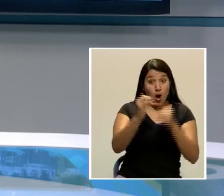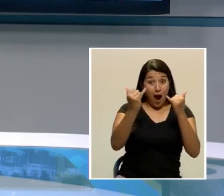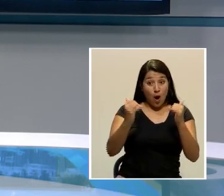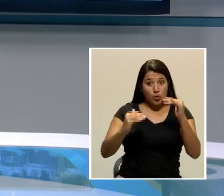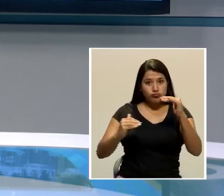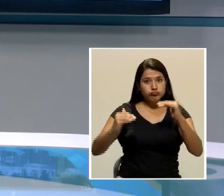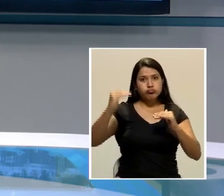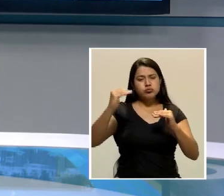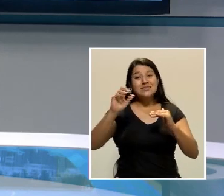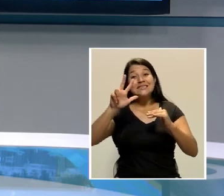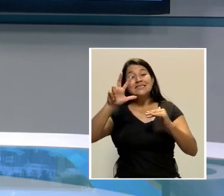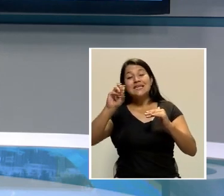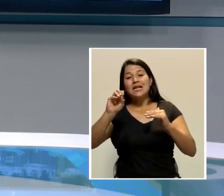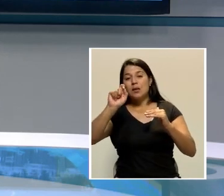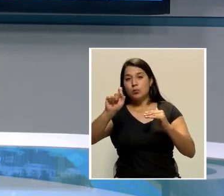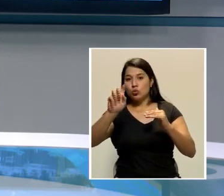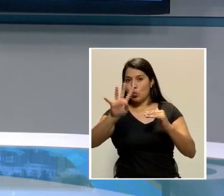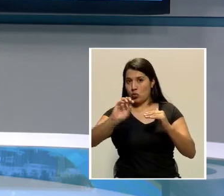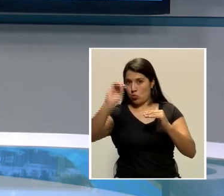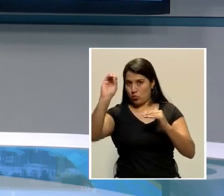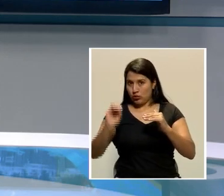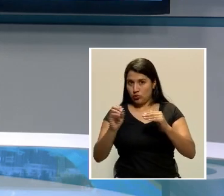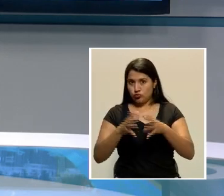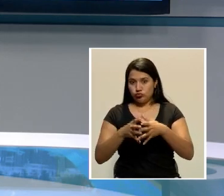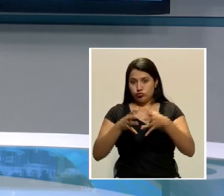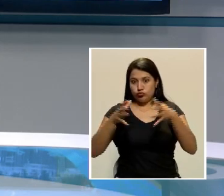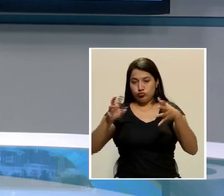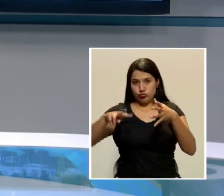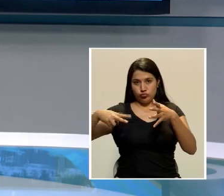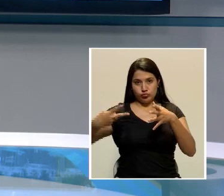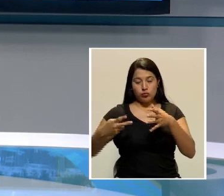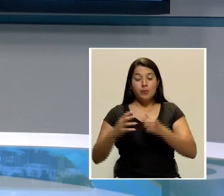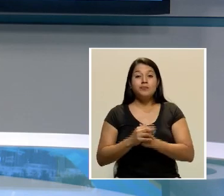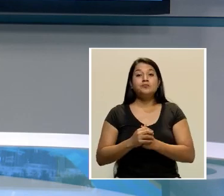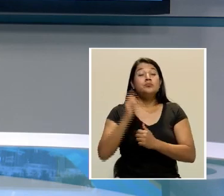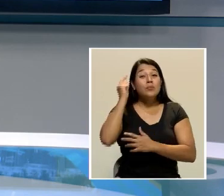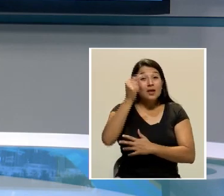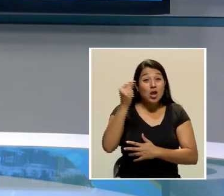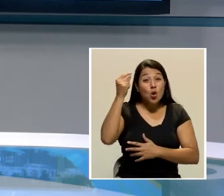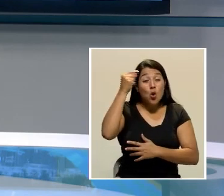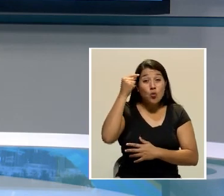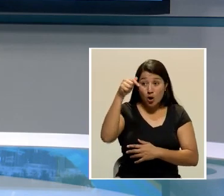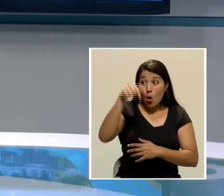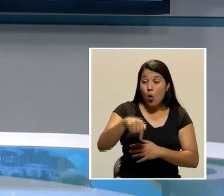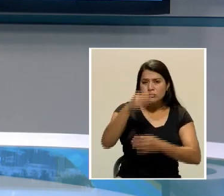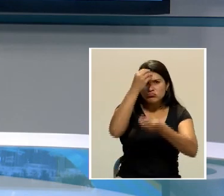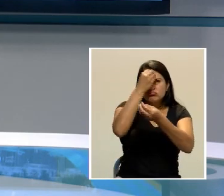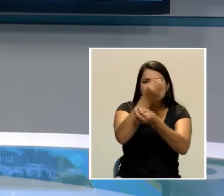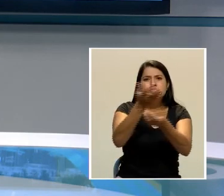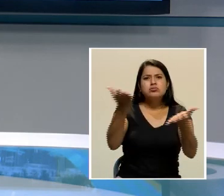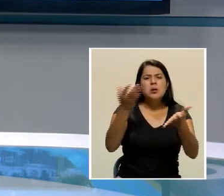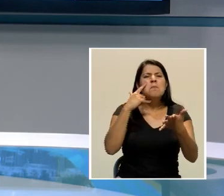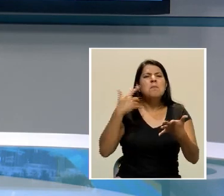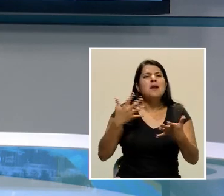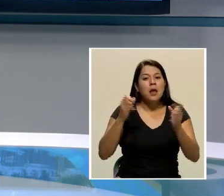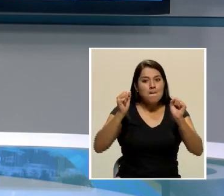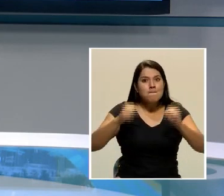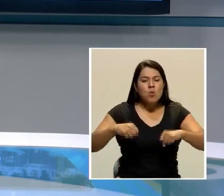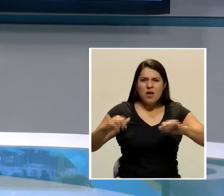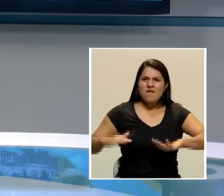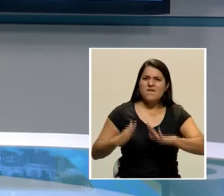al 30.4%. El gobierno lanzó hoy una serie de anuncios para enfrentar